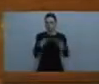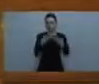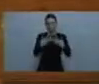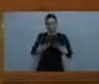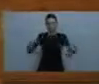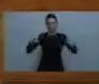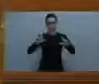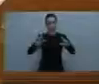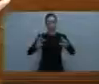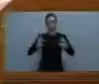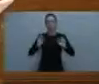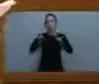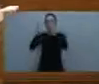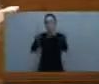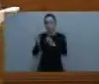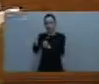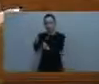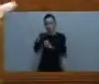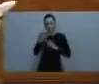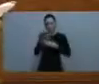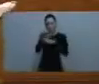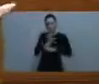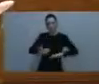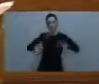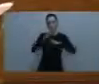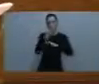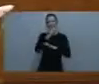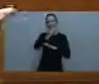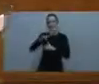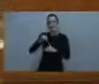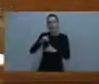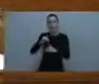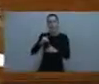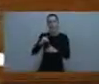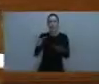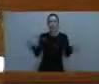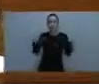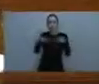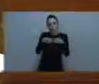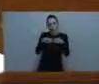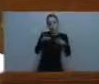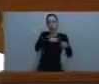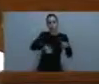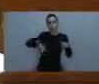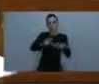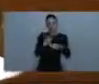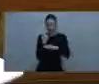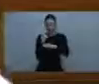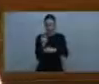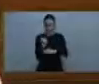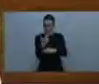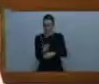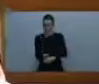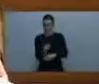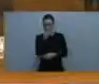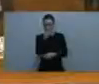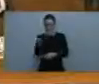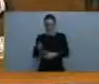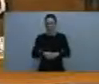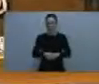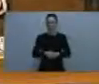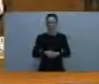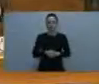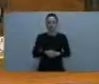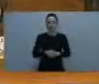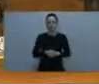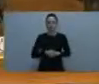informar a esta Cámara si ya cuenta con el apoyo parlamentario del Grupo Podemos Asturias?